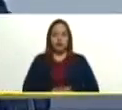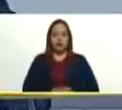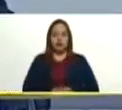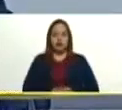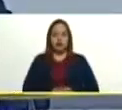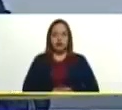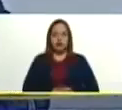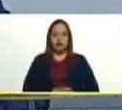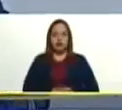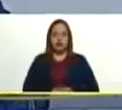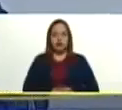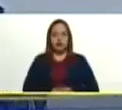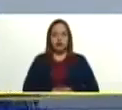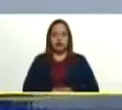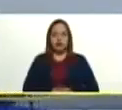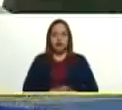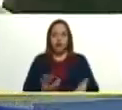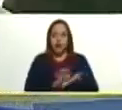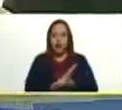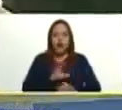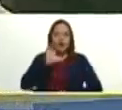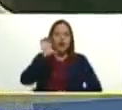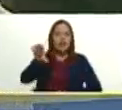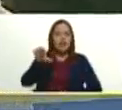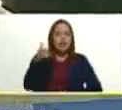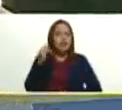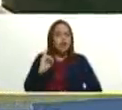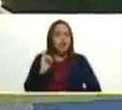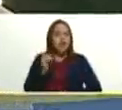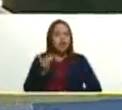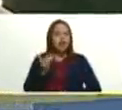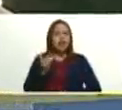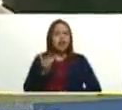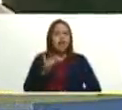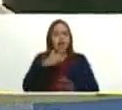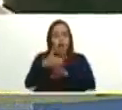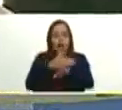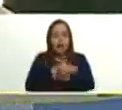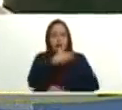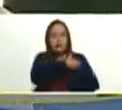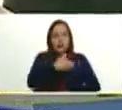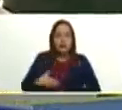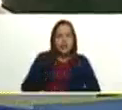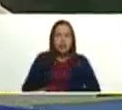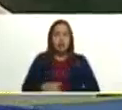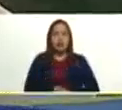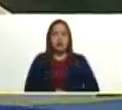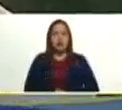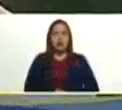de los países que han sido presidentes pro tempore,